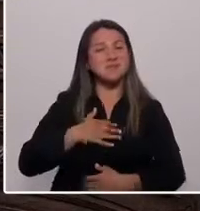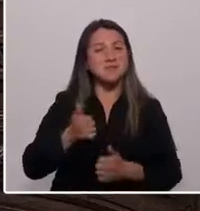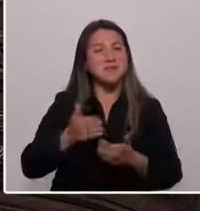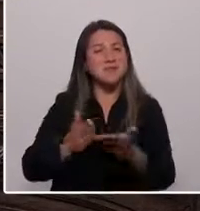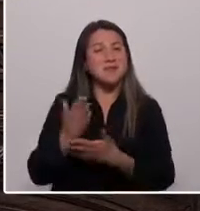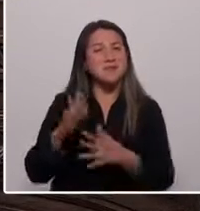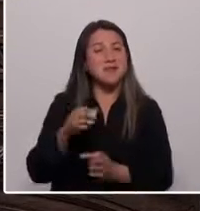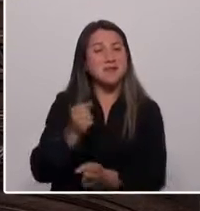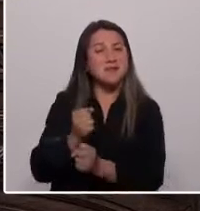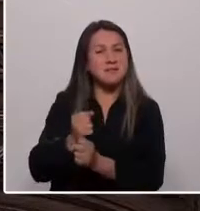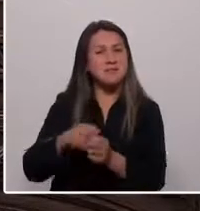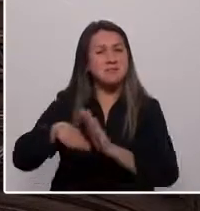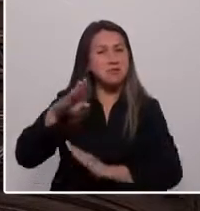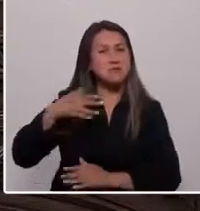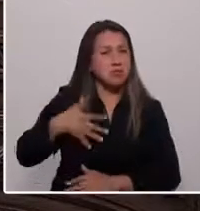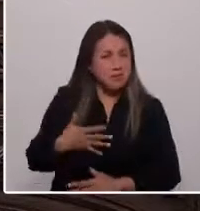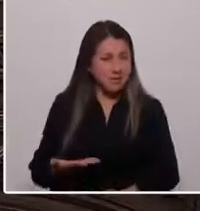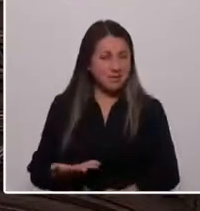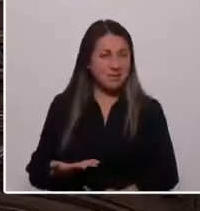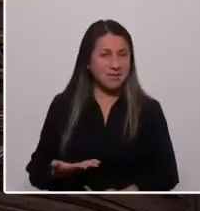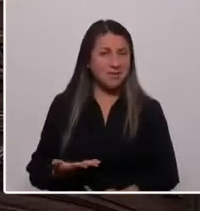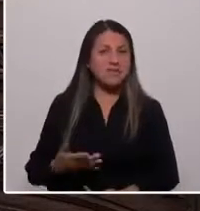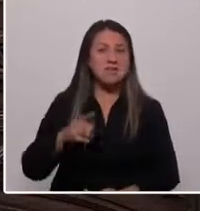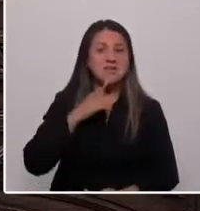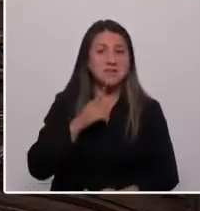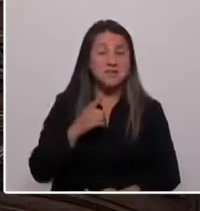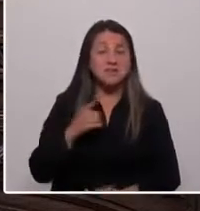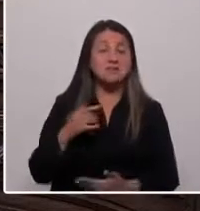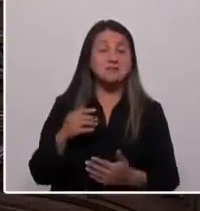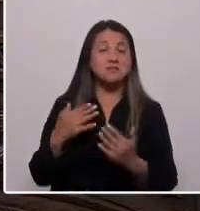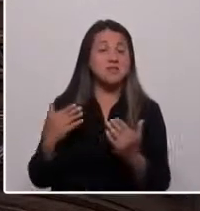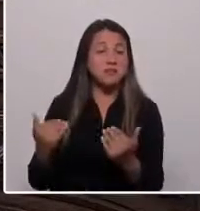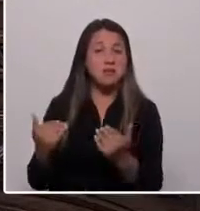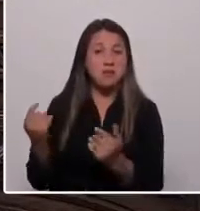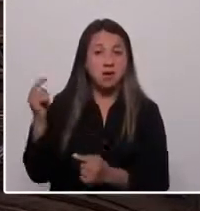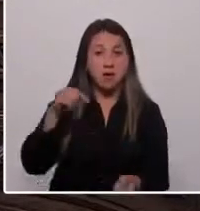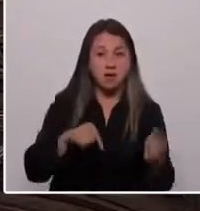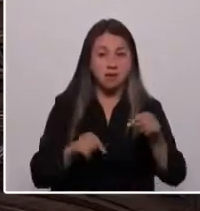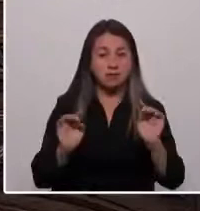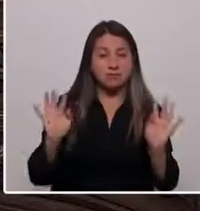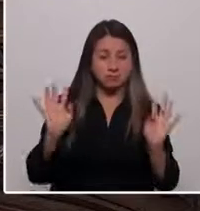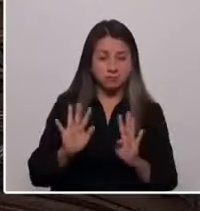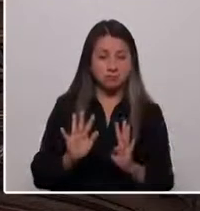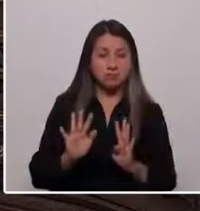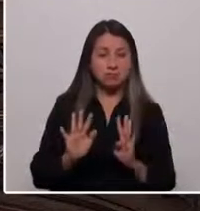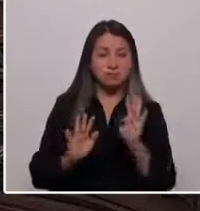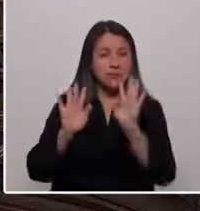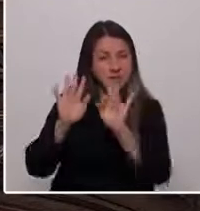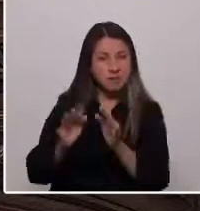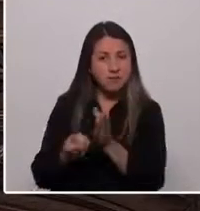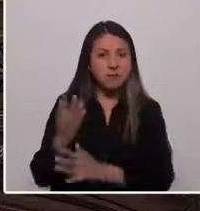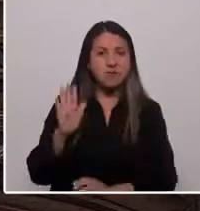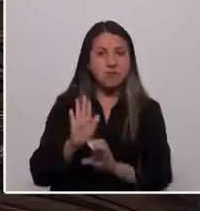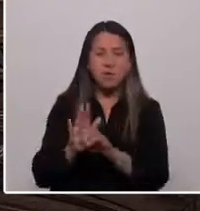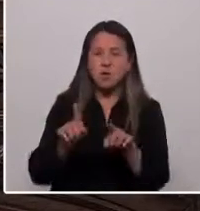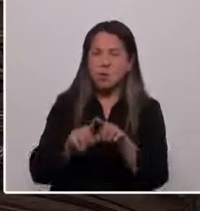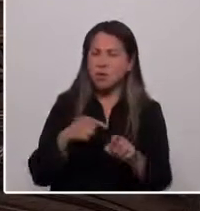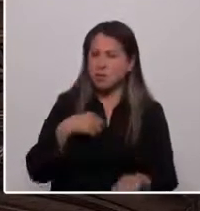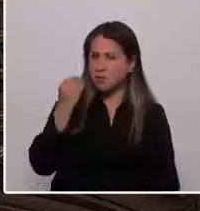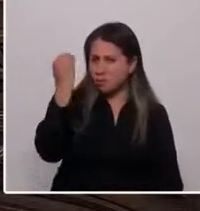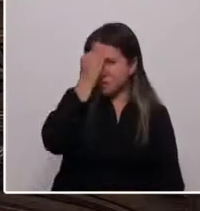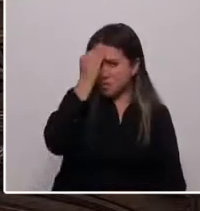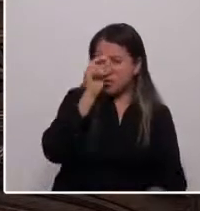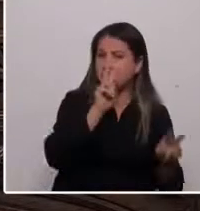más importante para el cual fuimos convocados pero preocupada porque temas relevantes no han sido